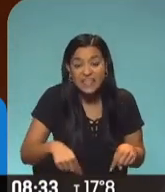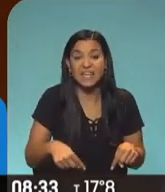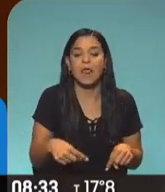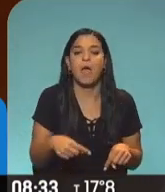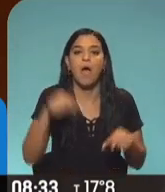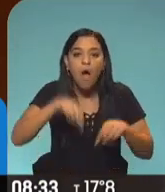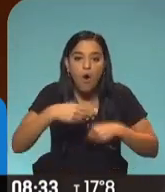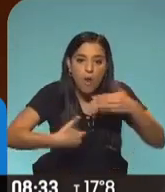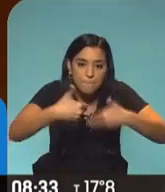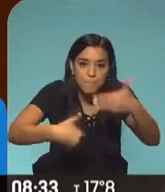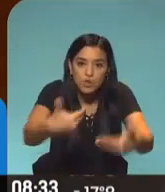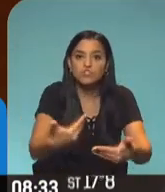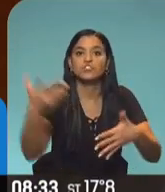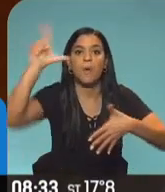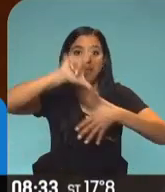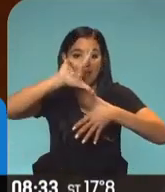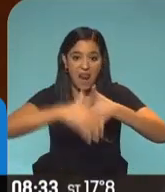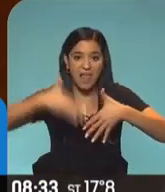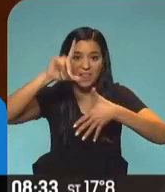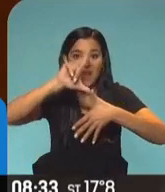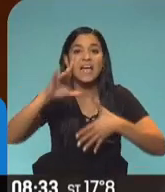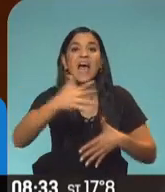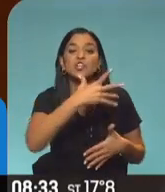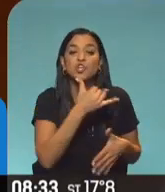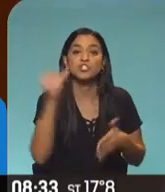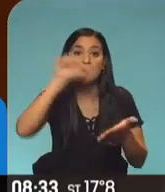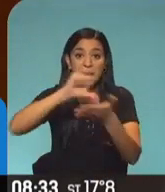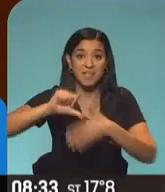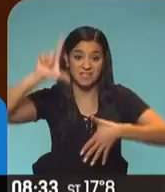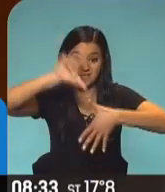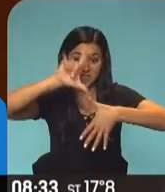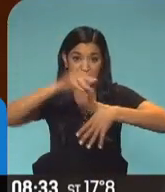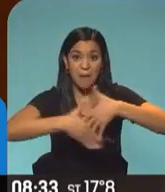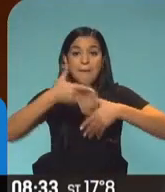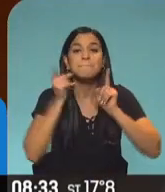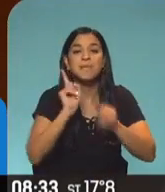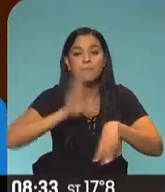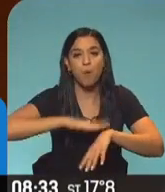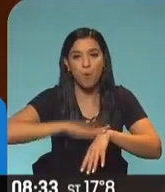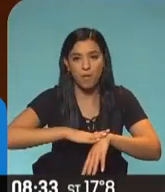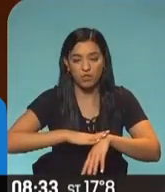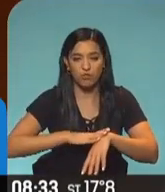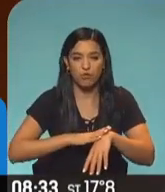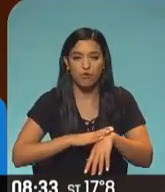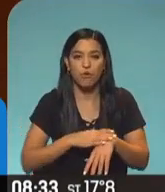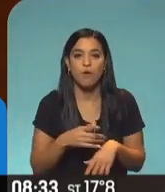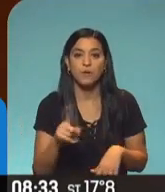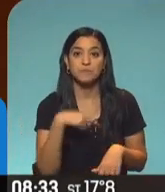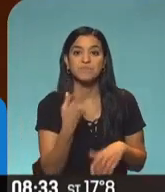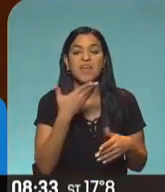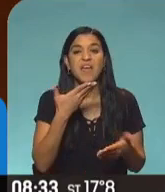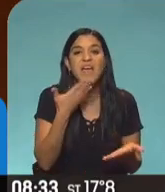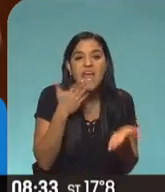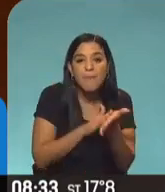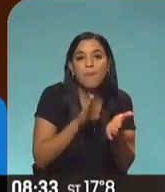un proceso regional de América Latina. 14 países de América Latina al mismo tiempo vamos a hacer esta